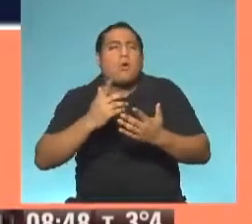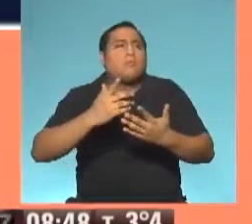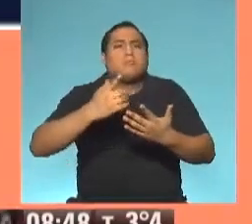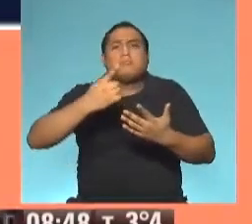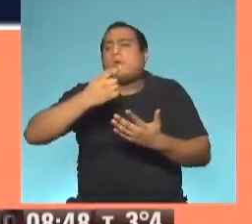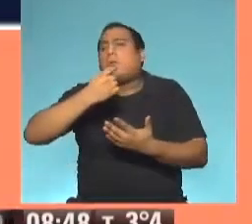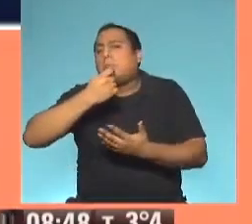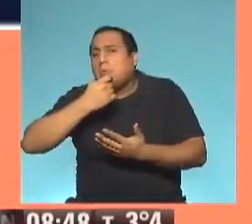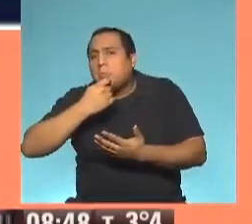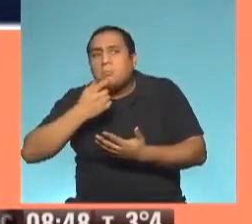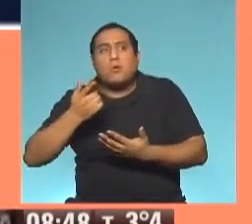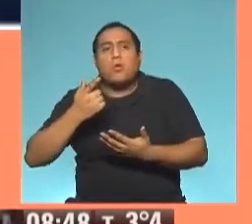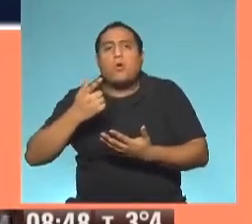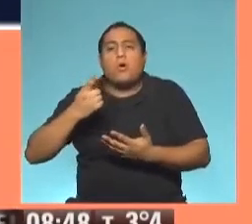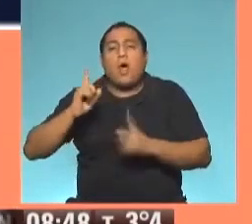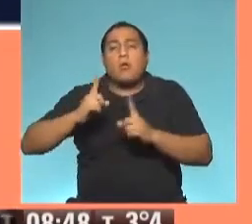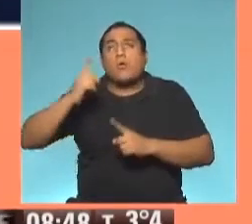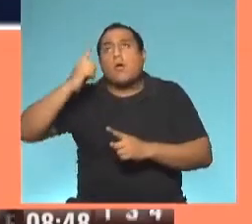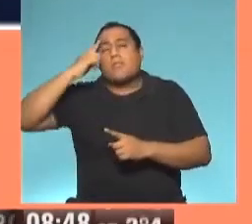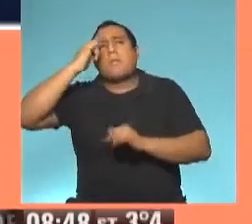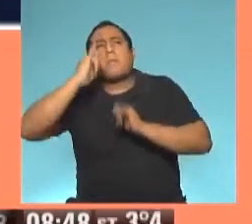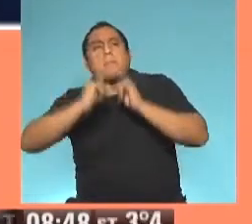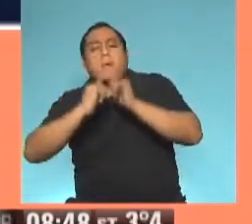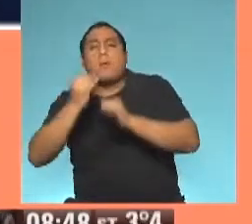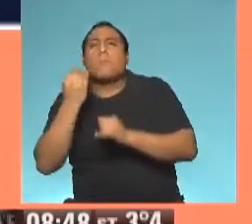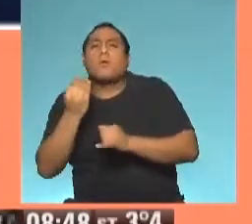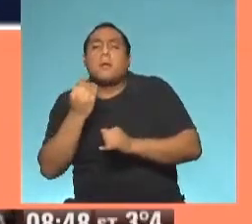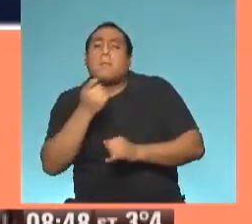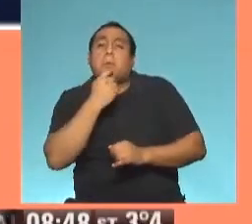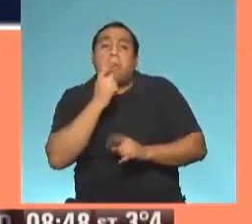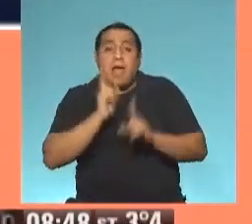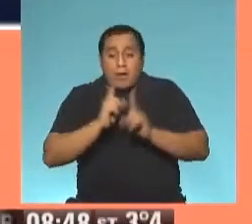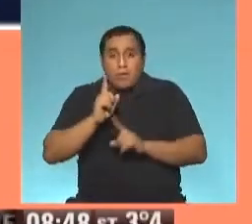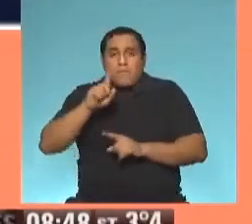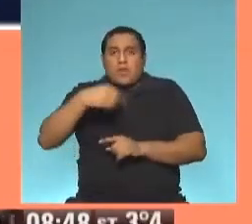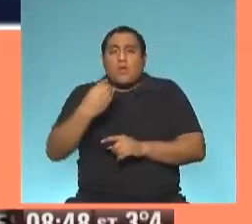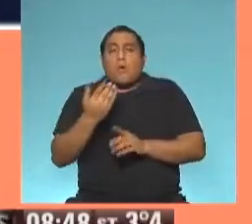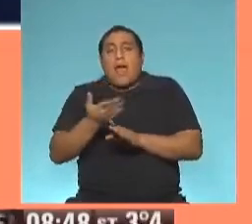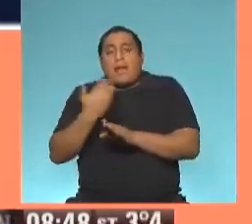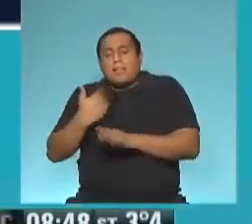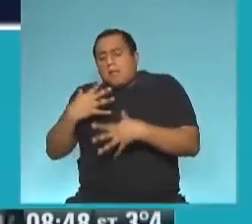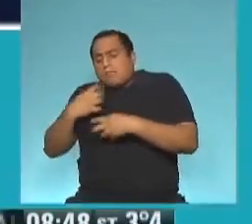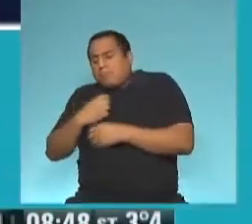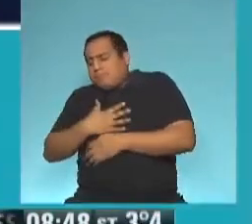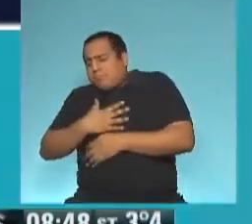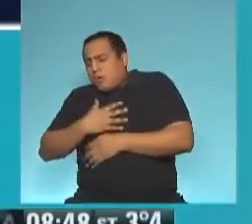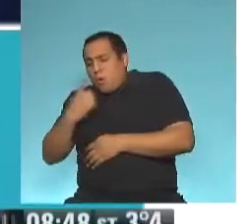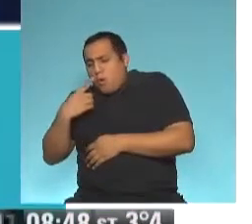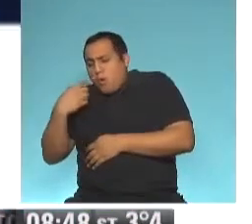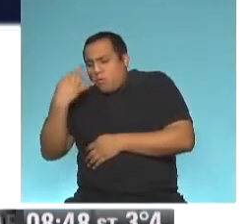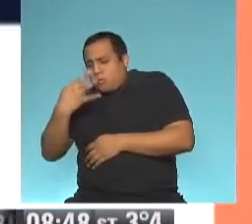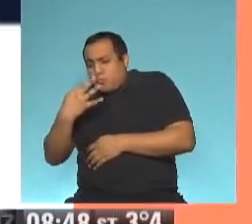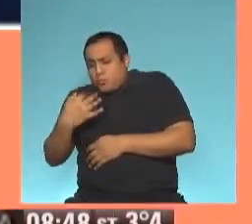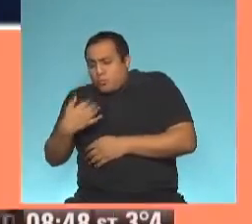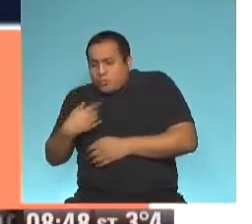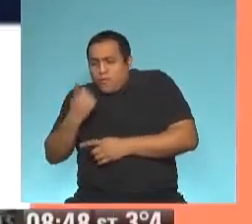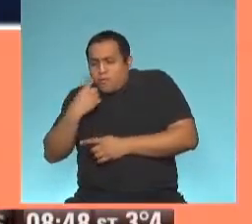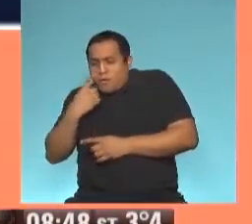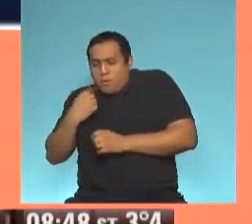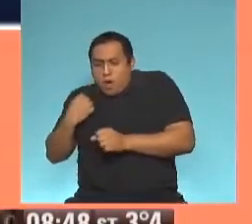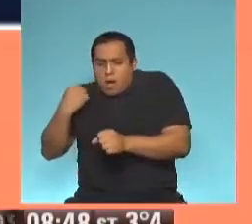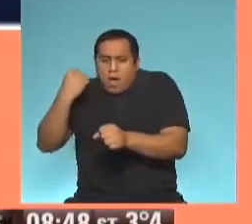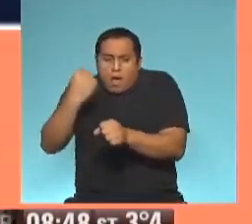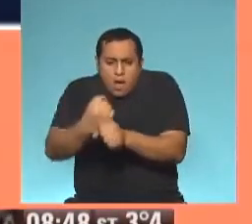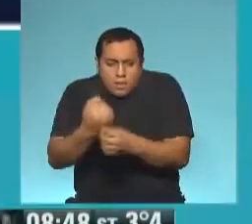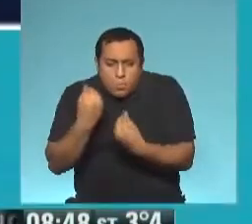Que es, digamos, la angustia de estar vivo, la angustia de no saber por cuánto tiempo uno va a estar vivo y cómo se va a desenvolver